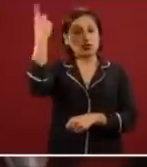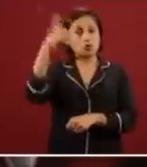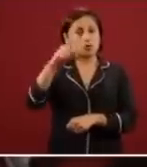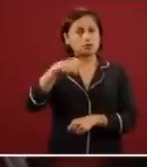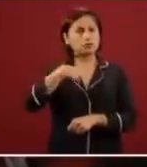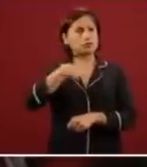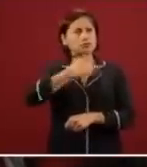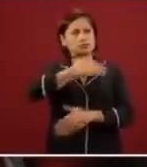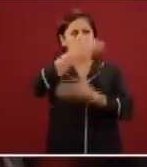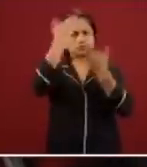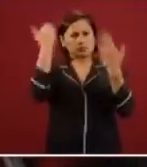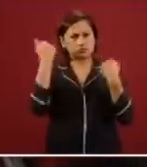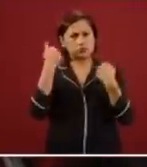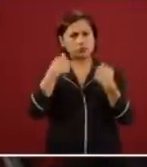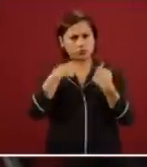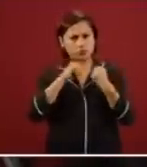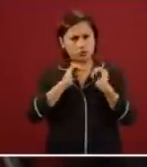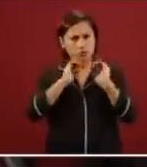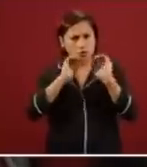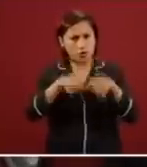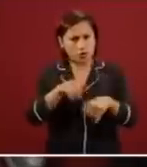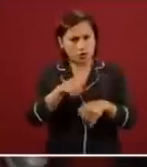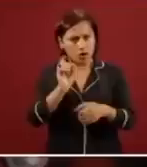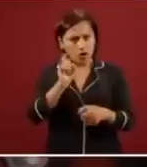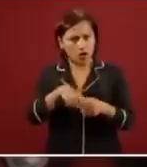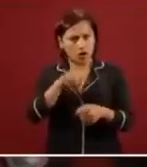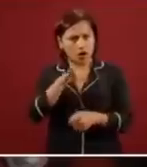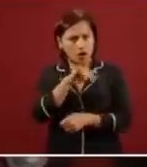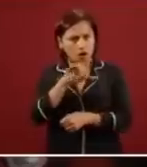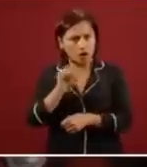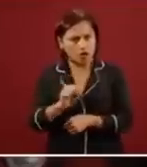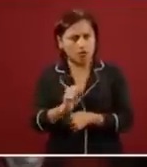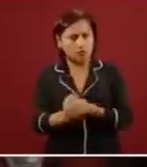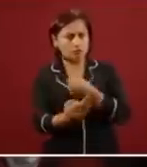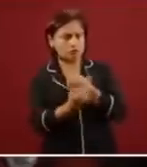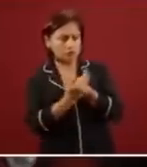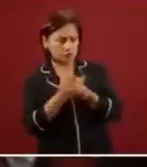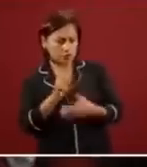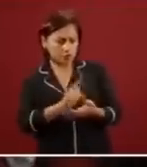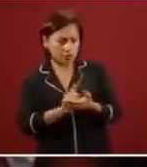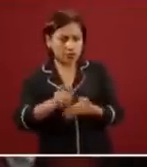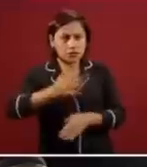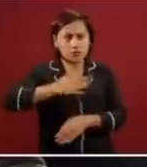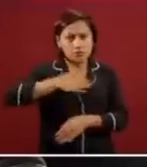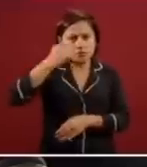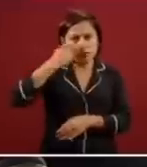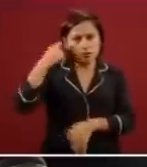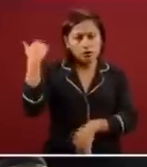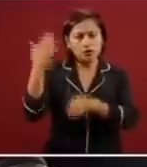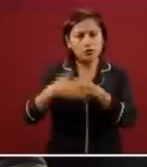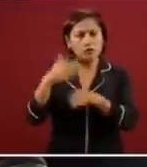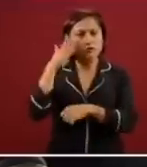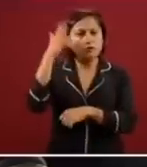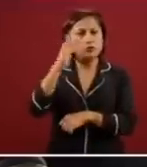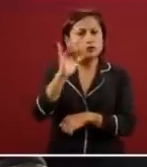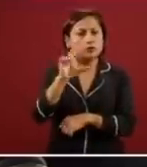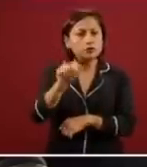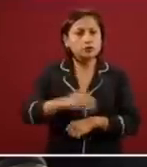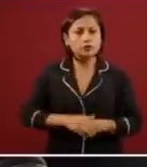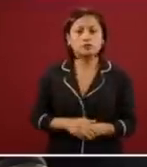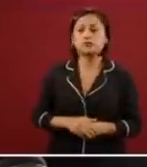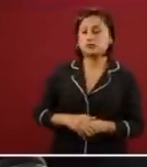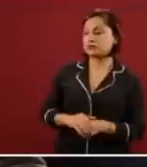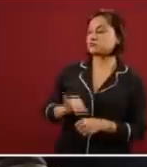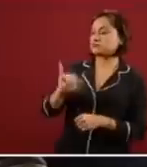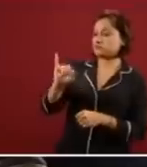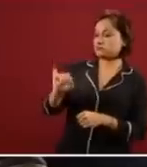como patrón a seguro social, a todas las prestaciones y a poderme jubilar a lo mejor en un cierto momento. Sí tienen derecho. Sí.